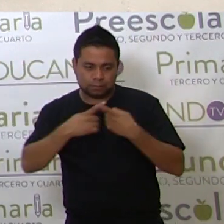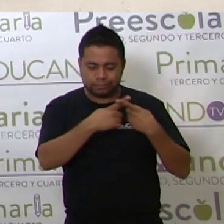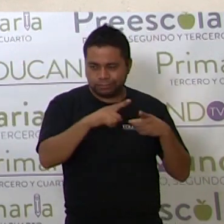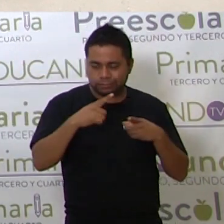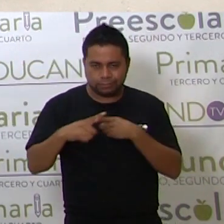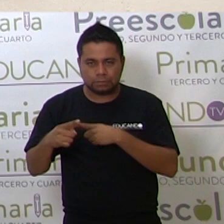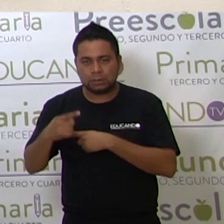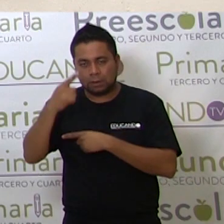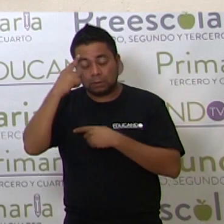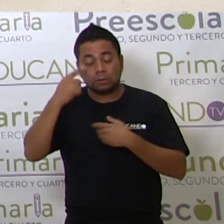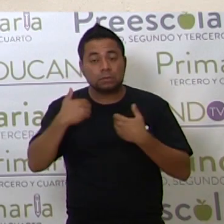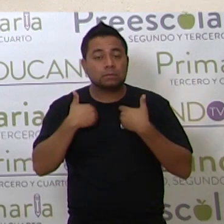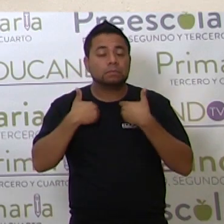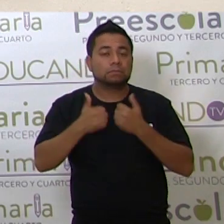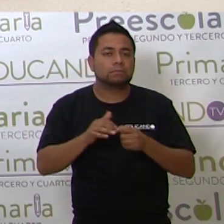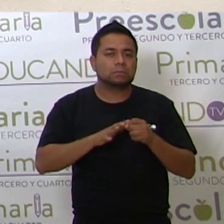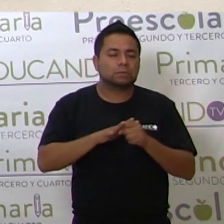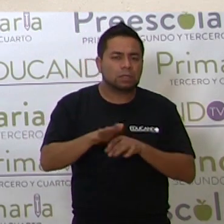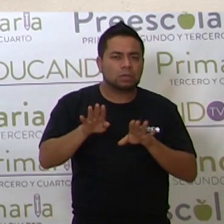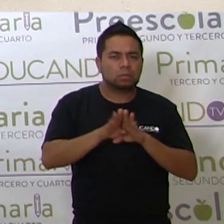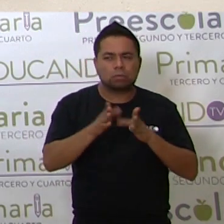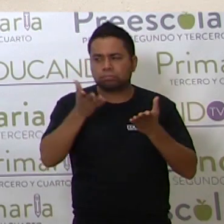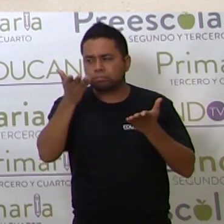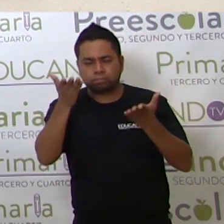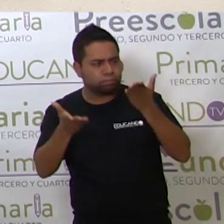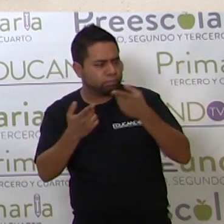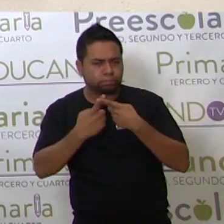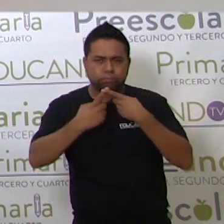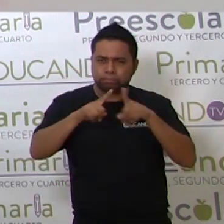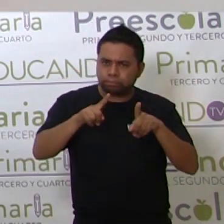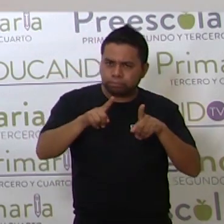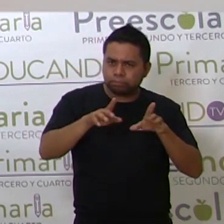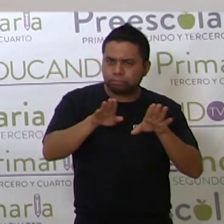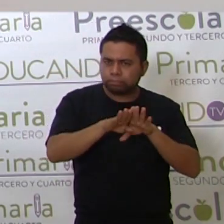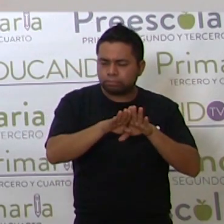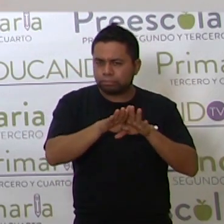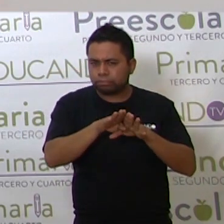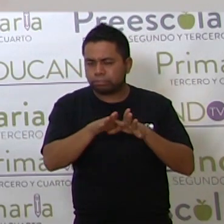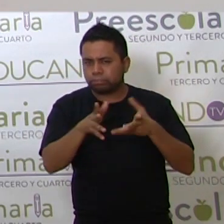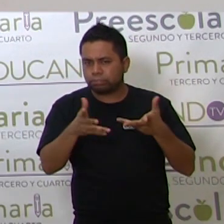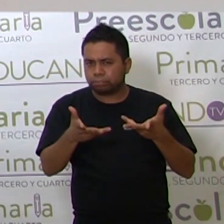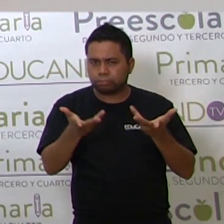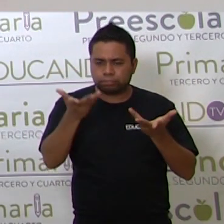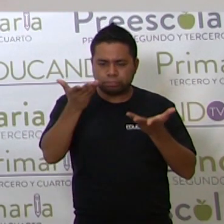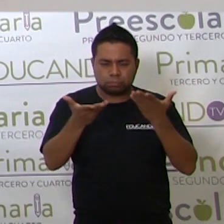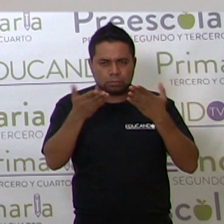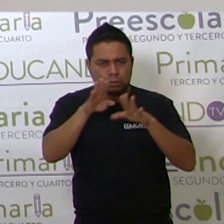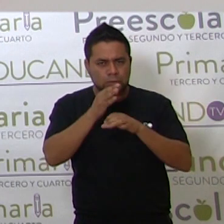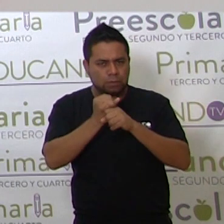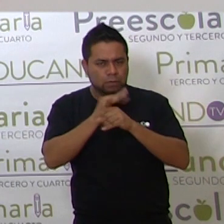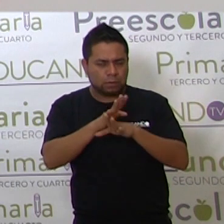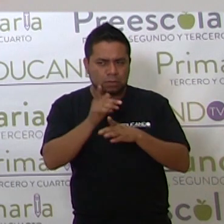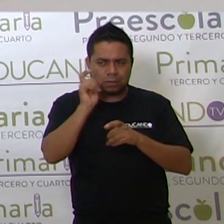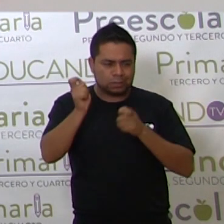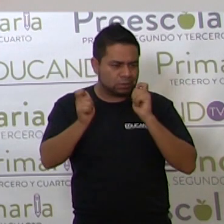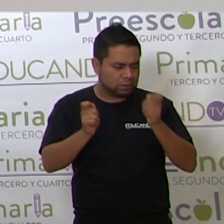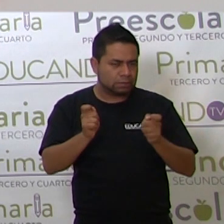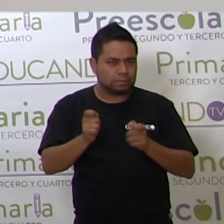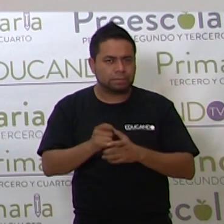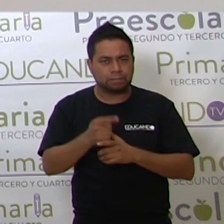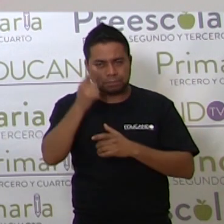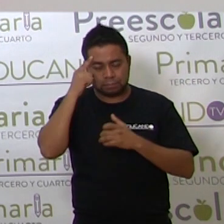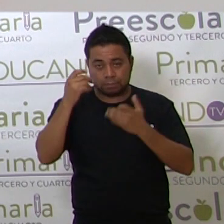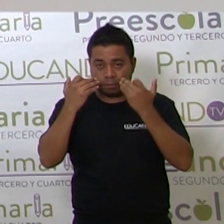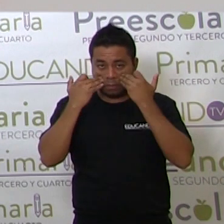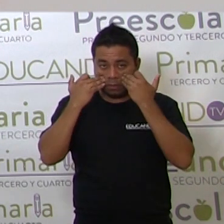para que tengamos un parámetro más o menos similar en cuanto a la información y para que veamos